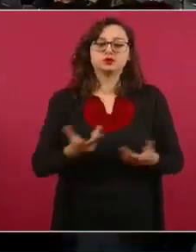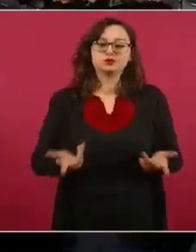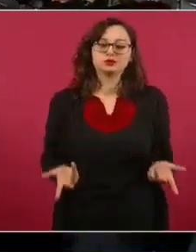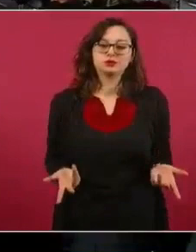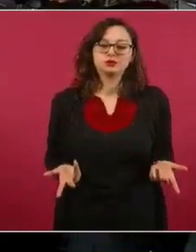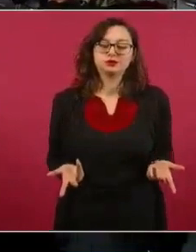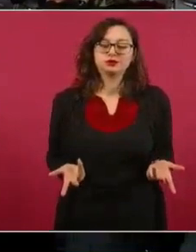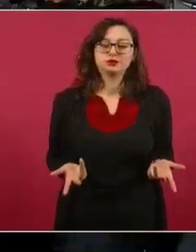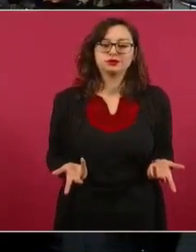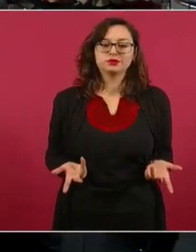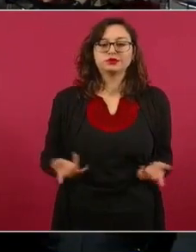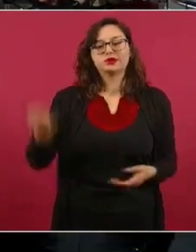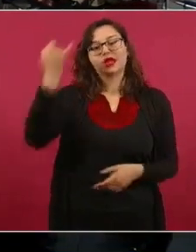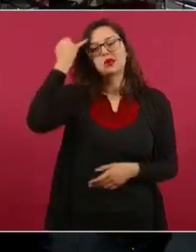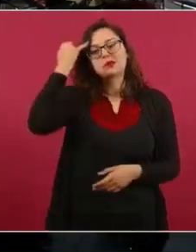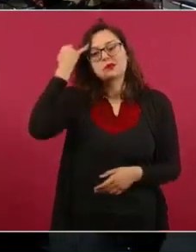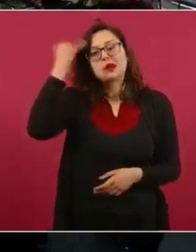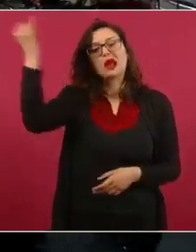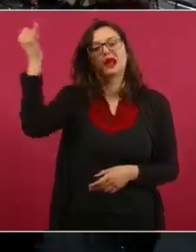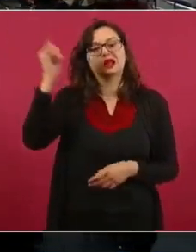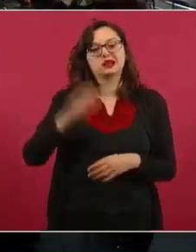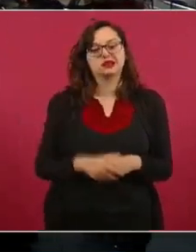Imagínense si el estratega,